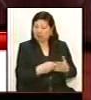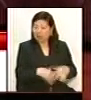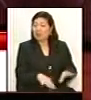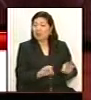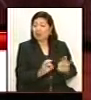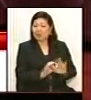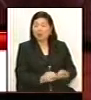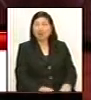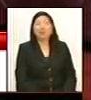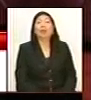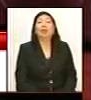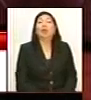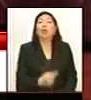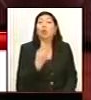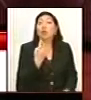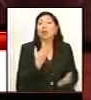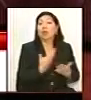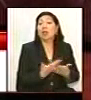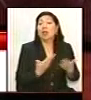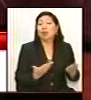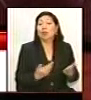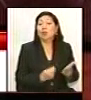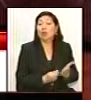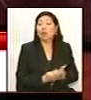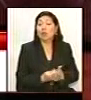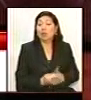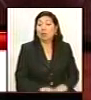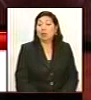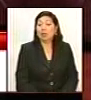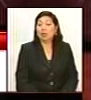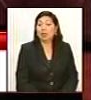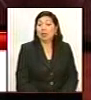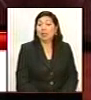importante. Una cosa es comprar